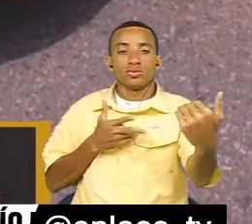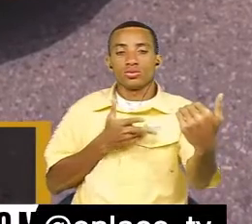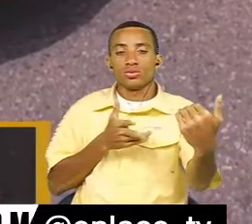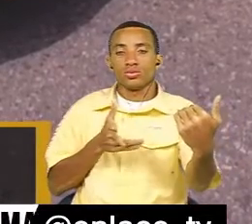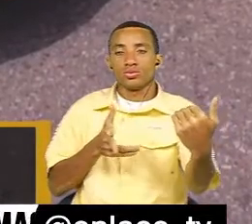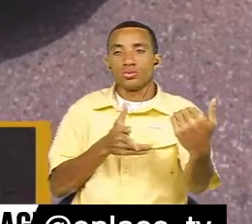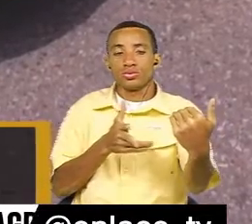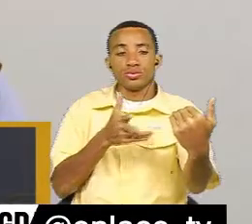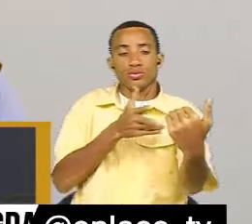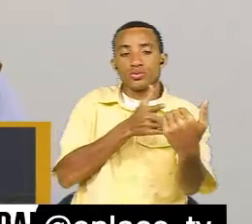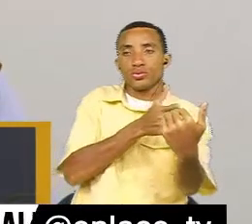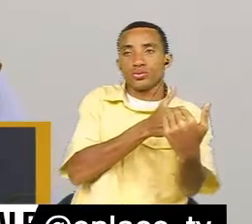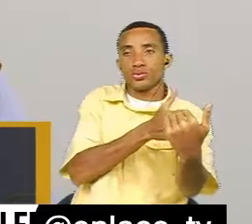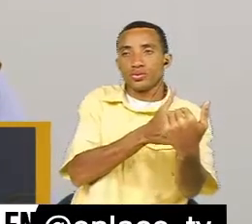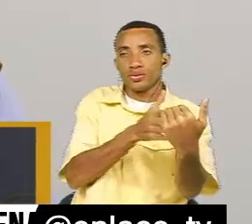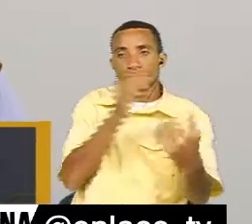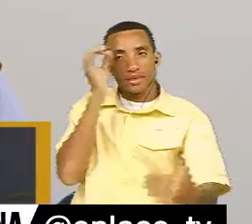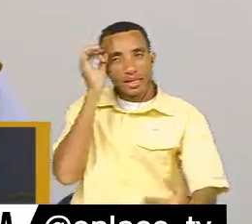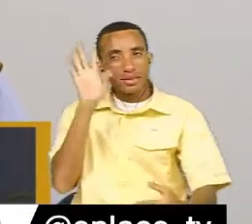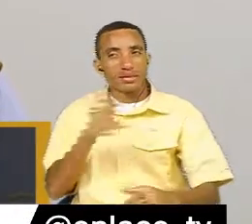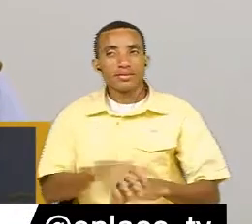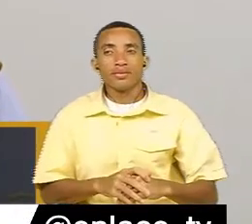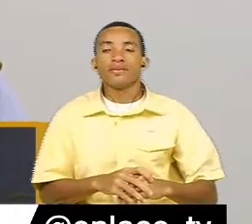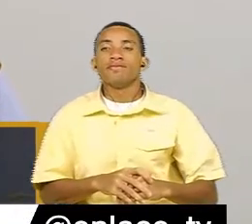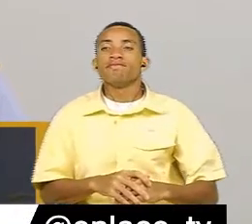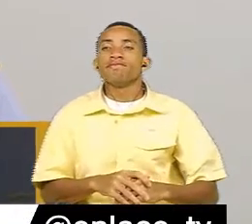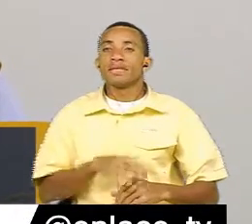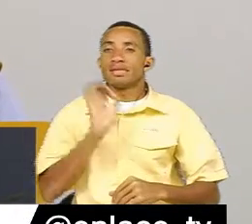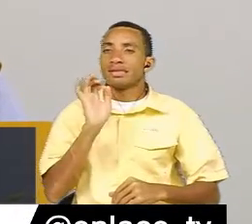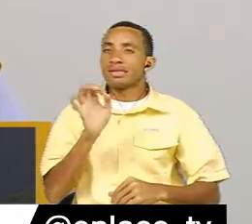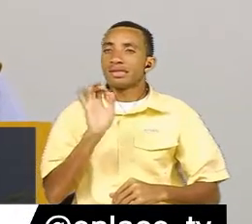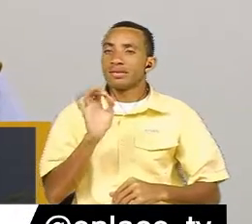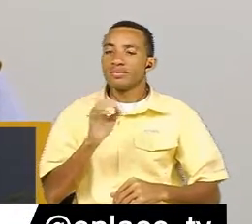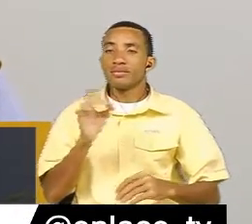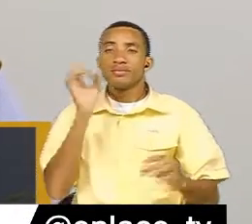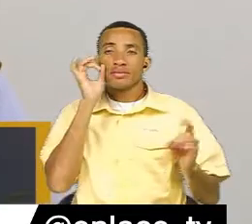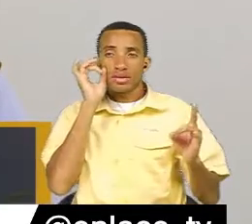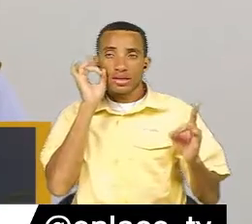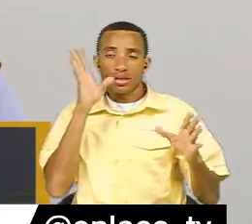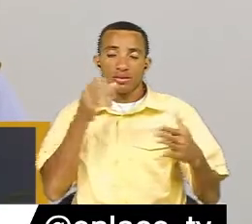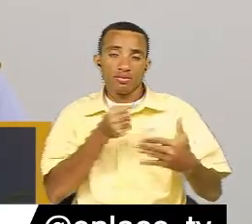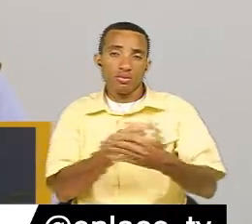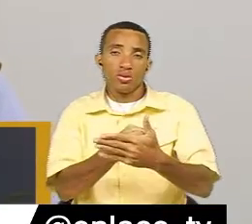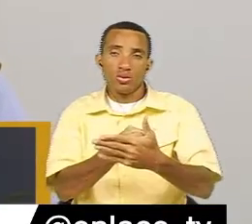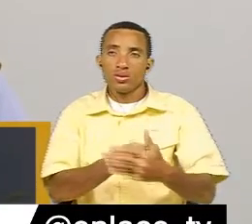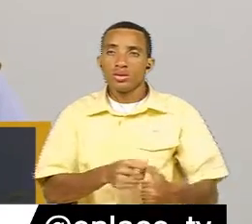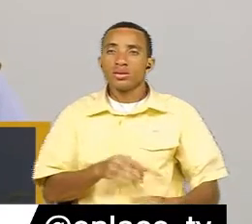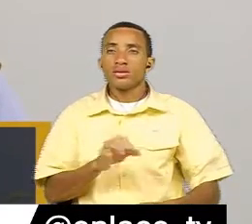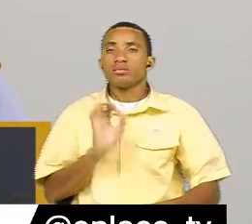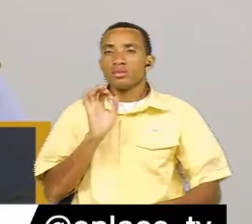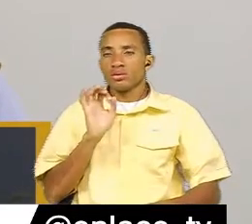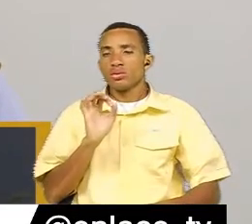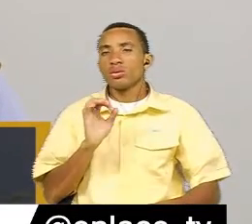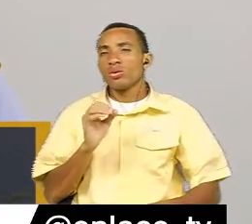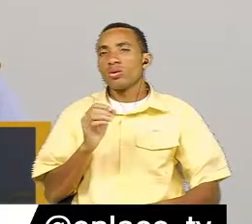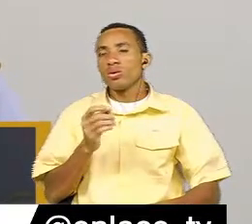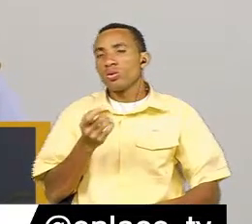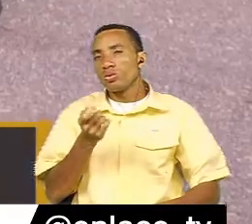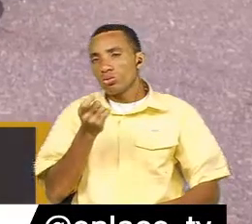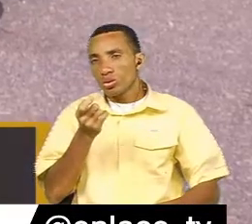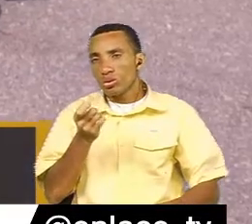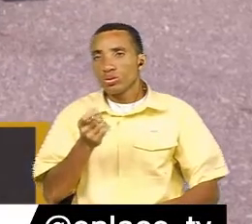hecho desafortunado y es reiterativo ver que los accidentes graves, si bien es cierto, son muy pocos los que ocurren